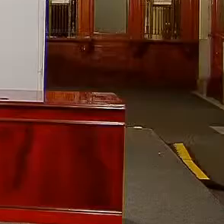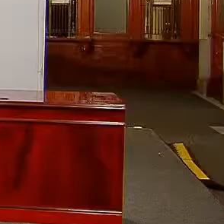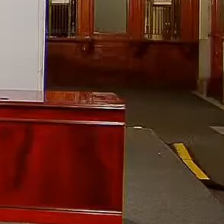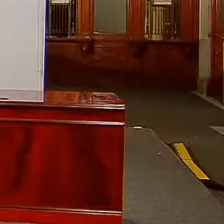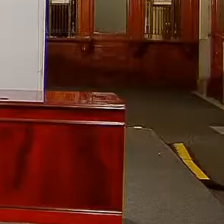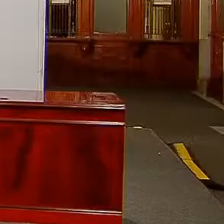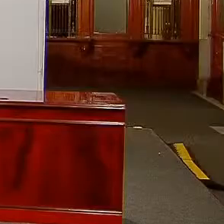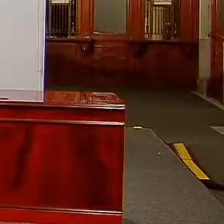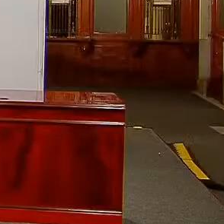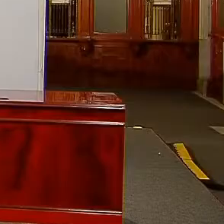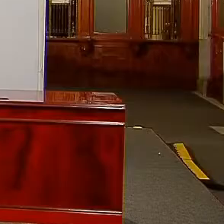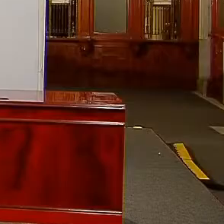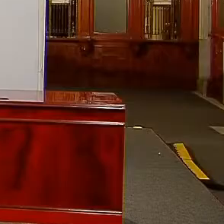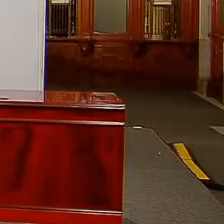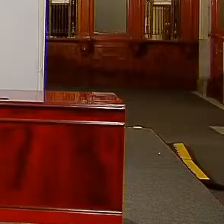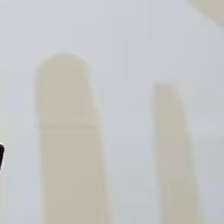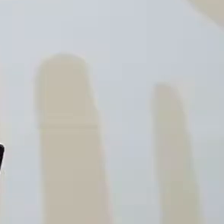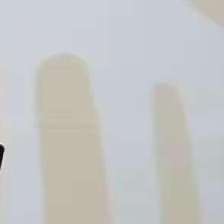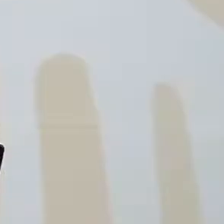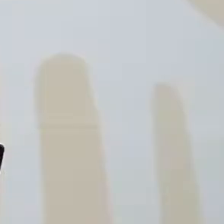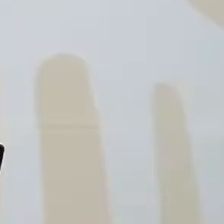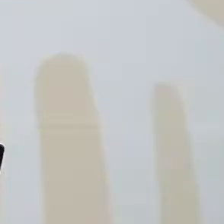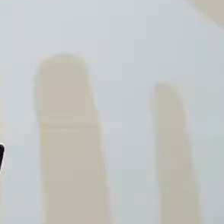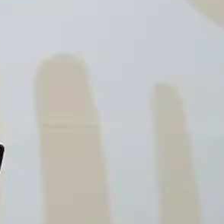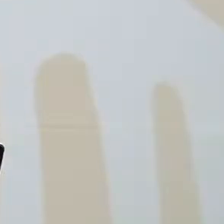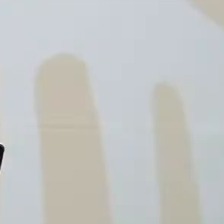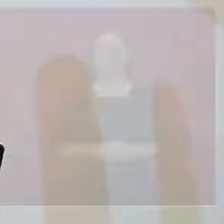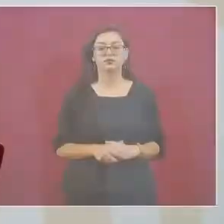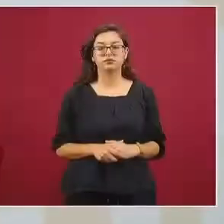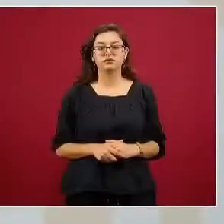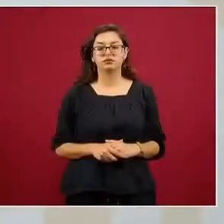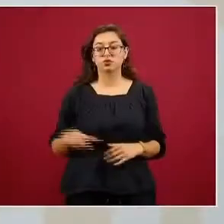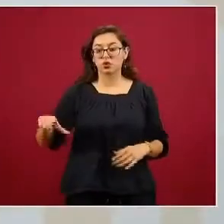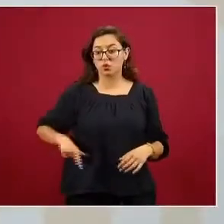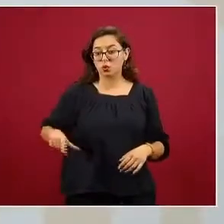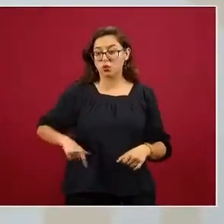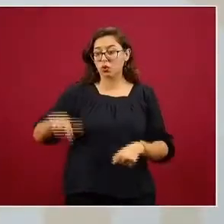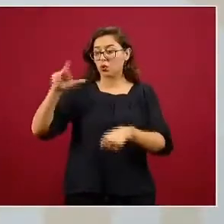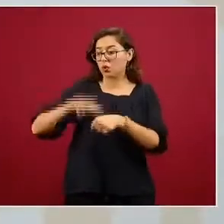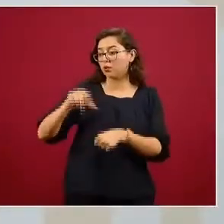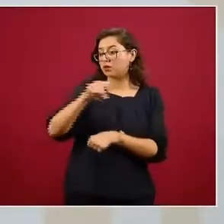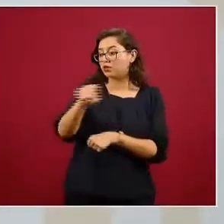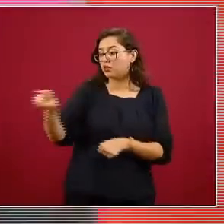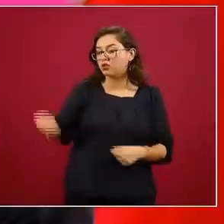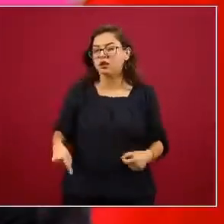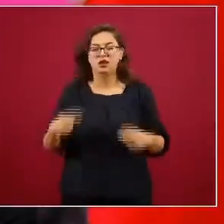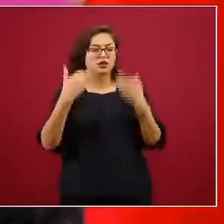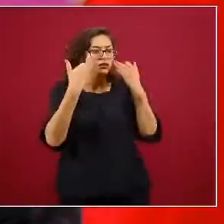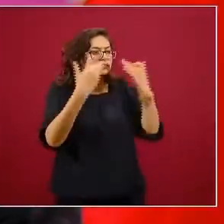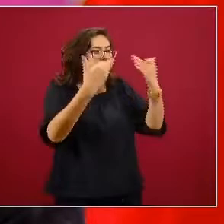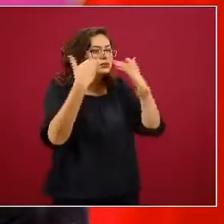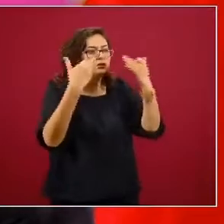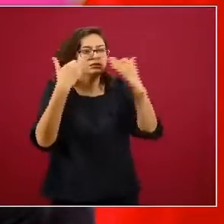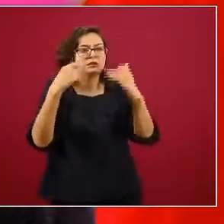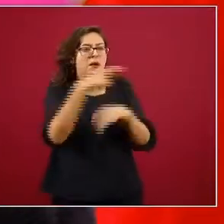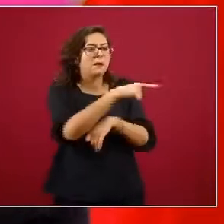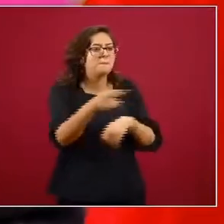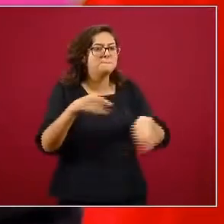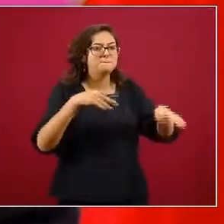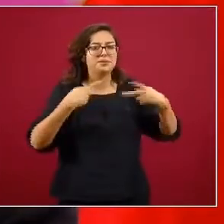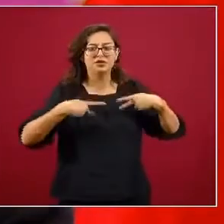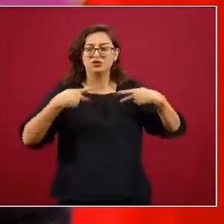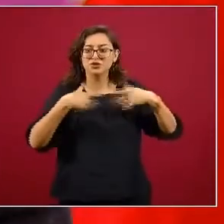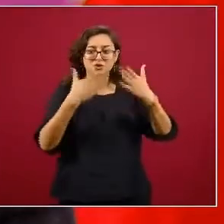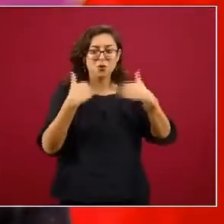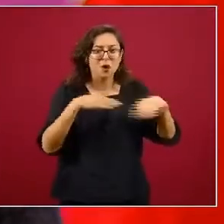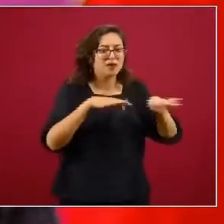Davis, que desde hace semanas nos ha expresado la vivencia de ver gente que está en desempleo,